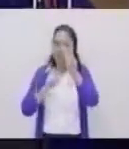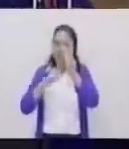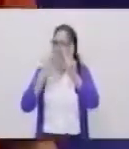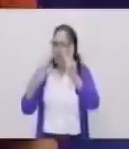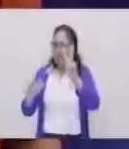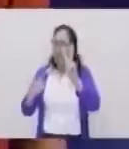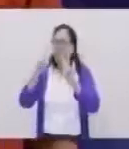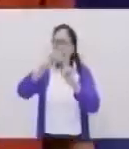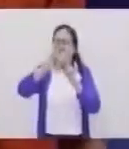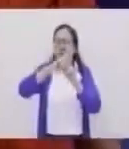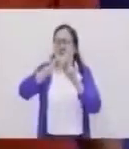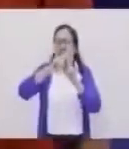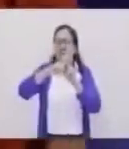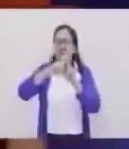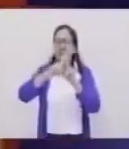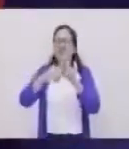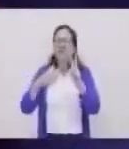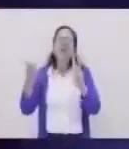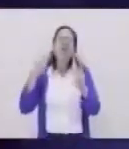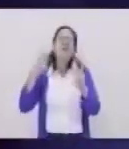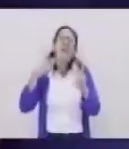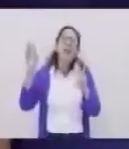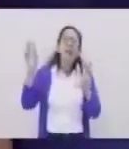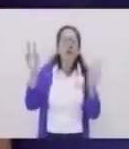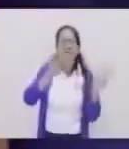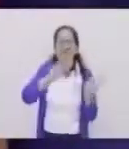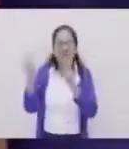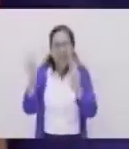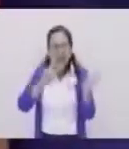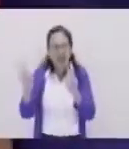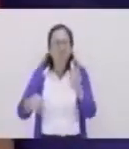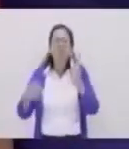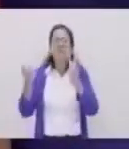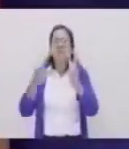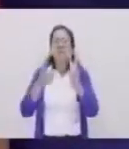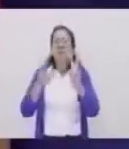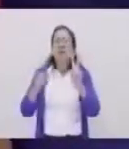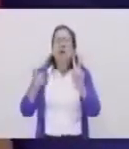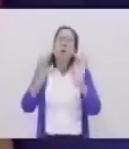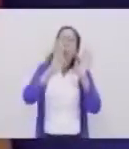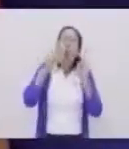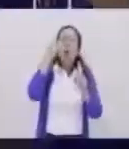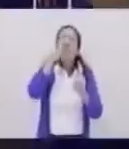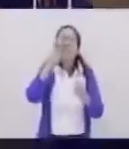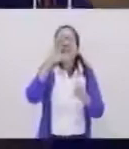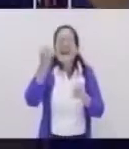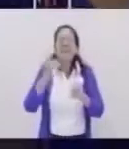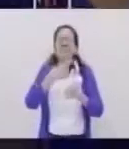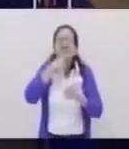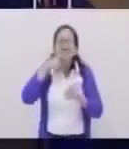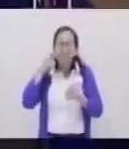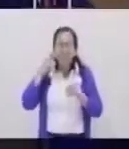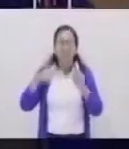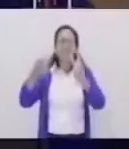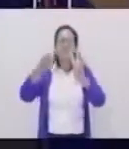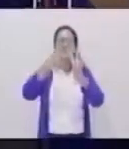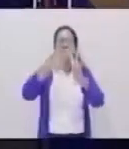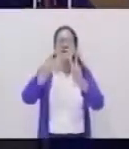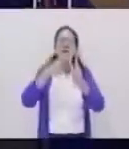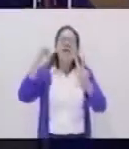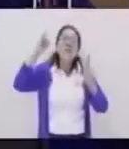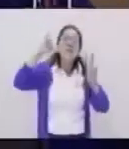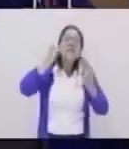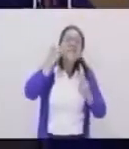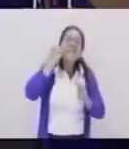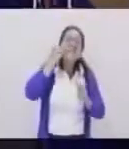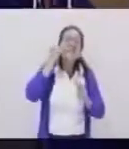estaciones. Tenemos tenemos verano, que también se le llama estación seca, y tenemos invierno, que